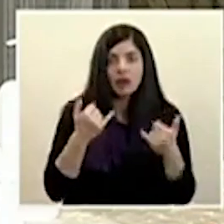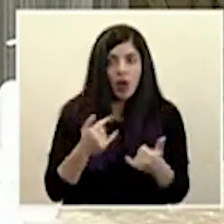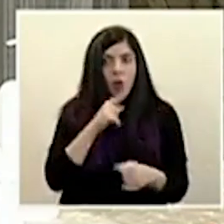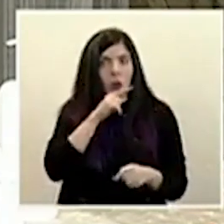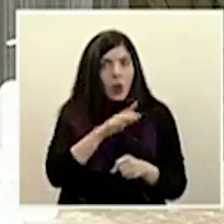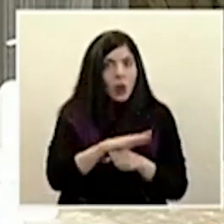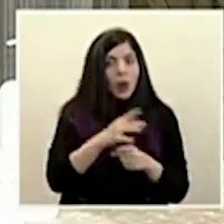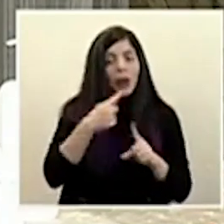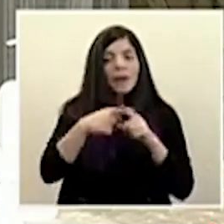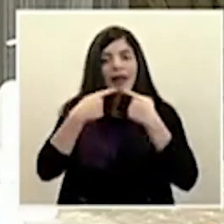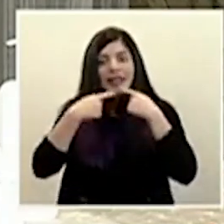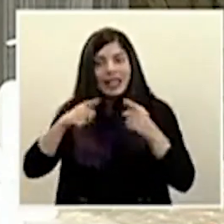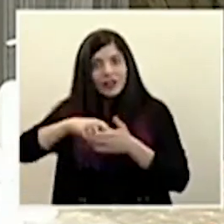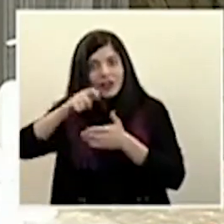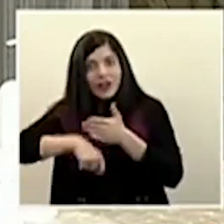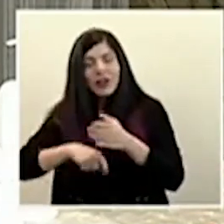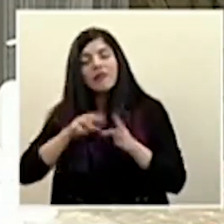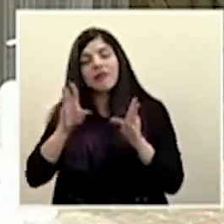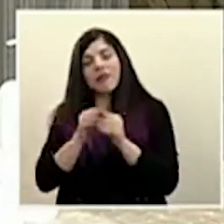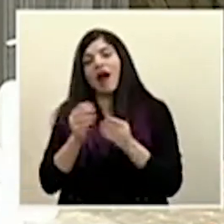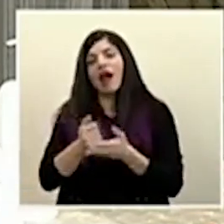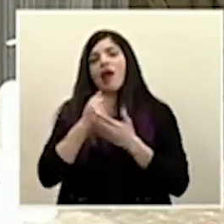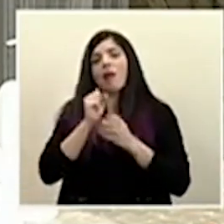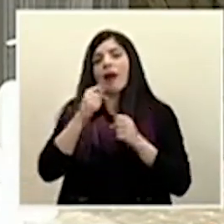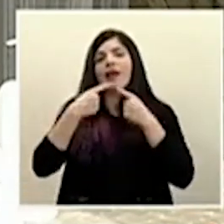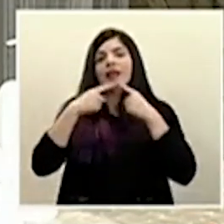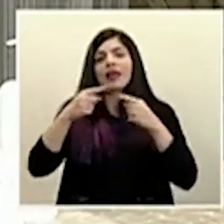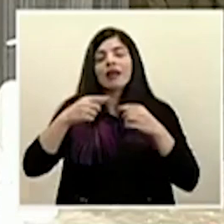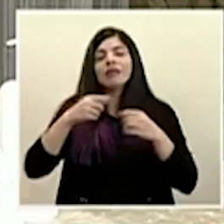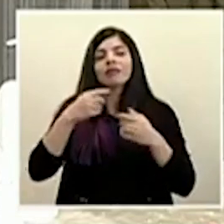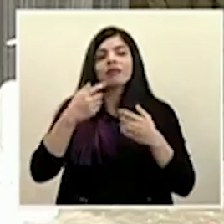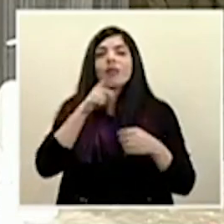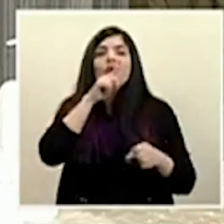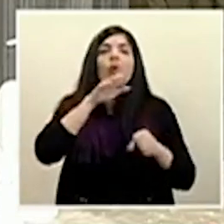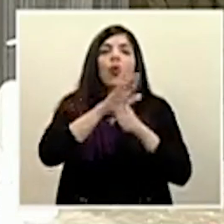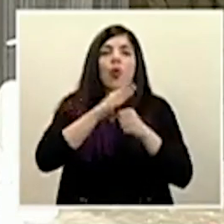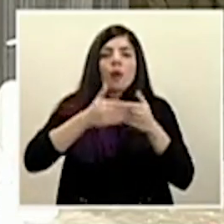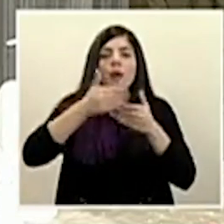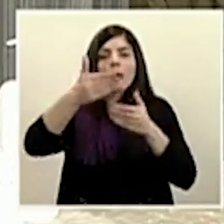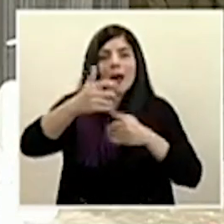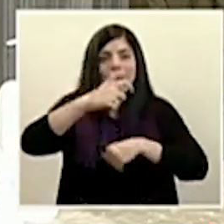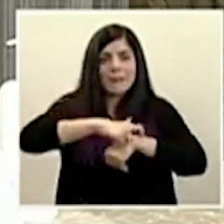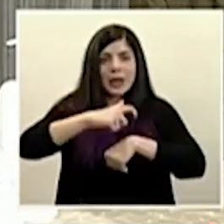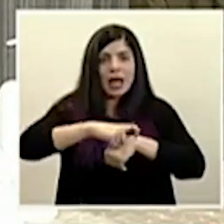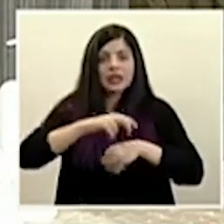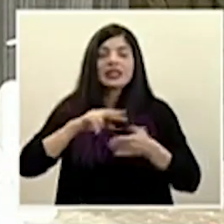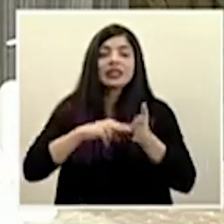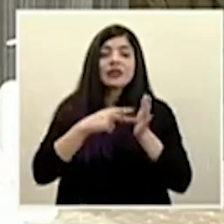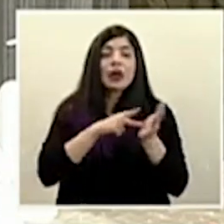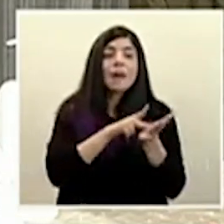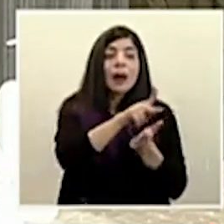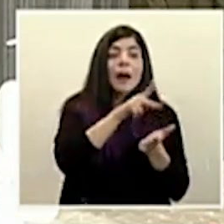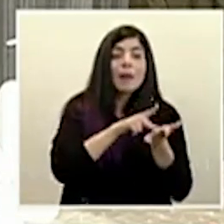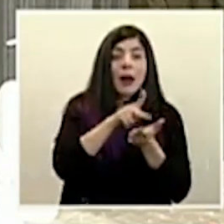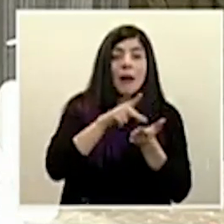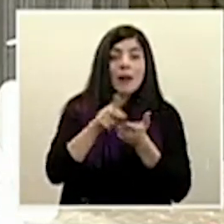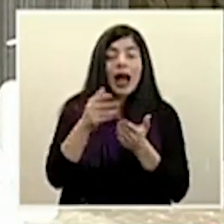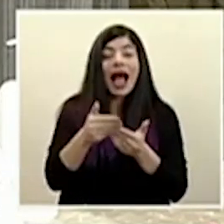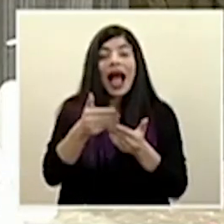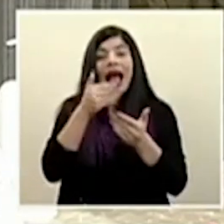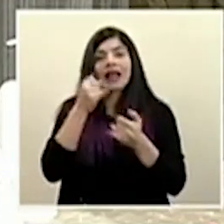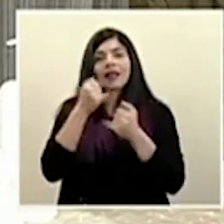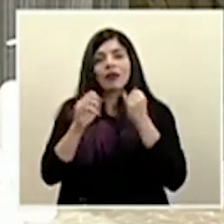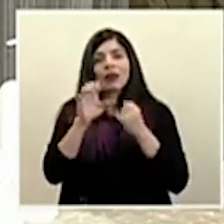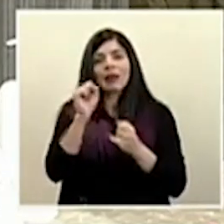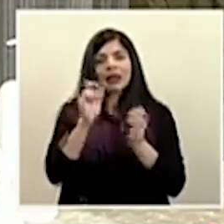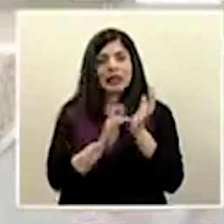firma del decreto que se ha hecho hoy, cumpliremos también con el siguiente plazo que habíamos dicho, que es emitir los primeros pagos antes de que terminara el mes de